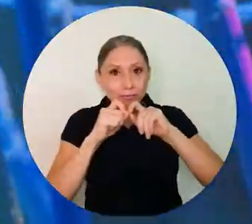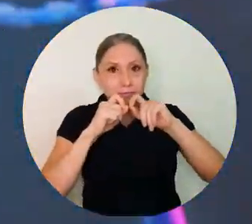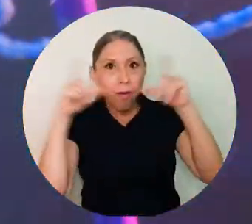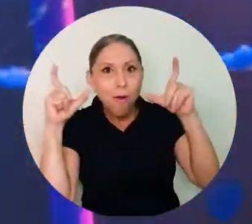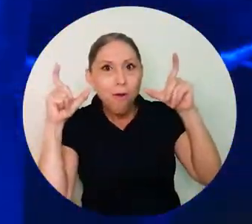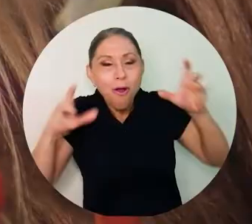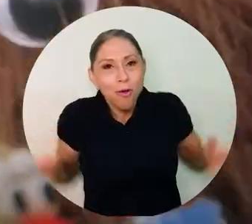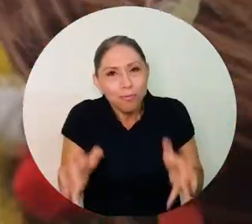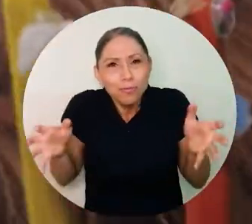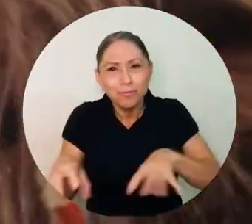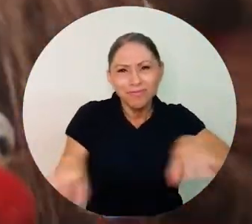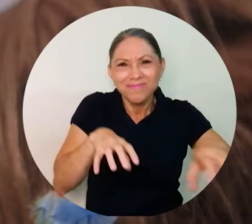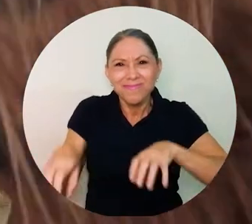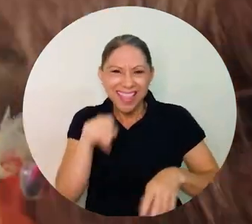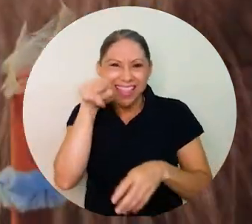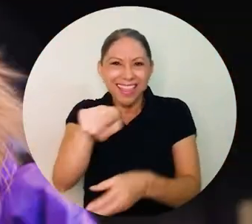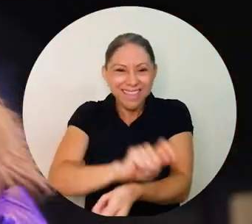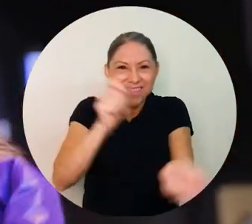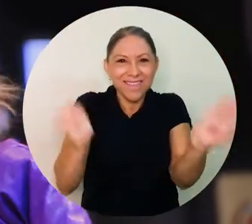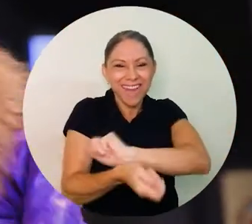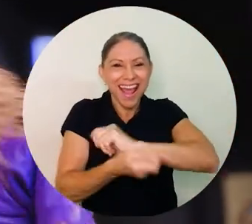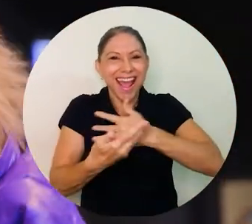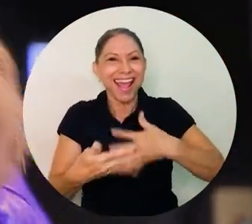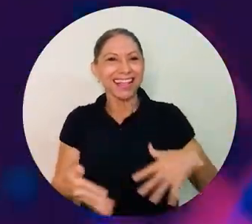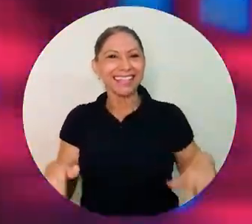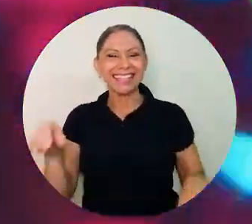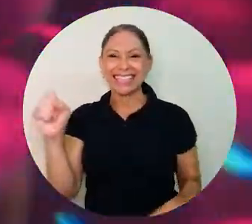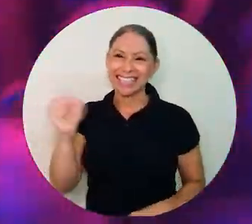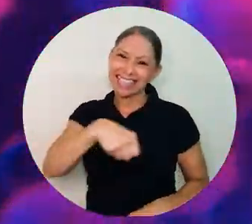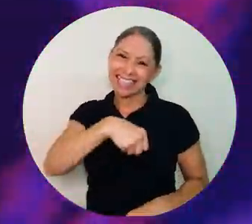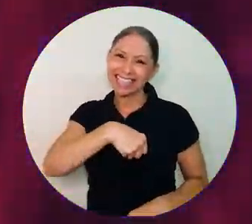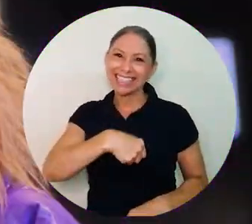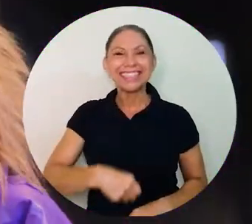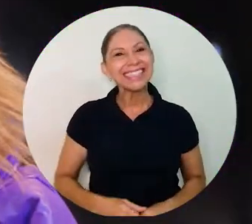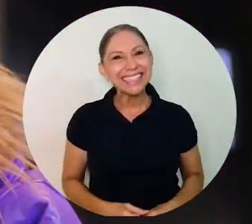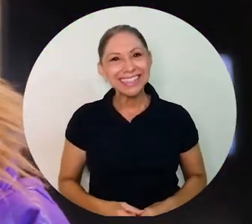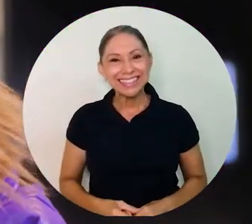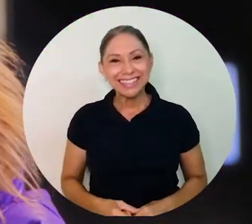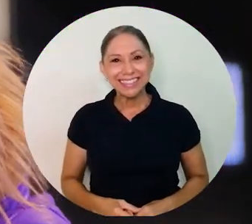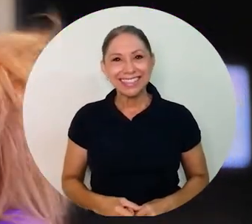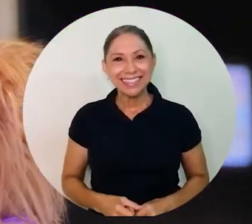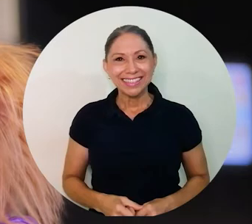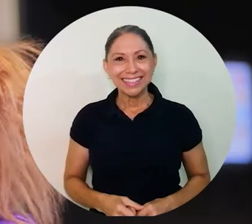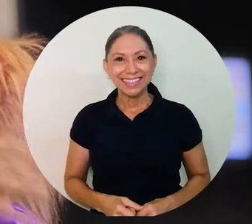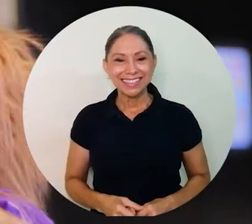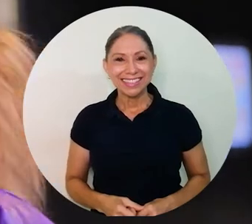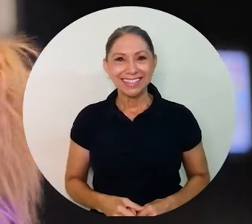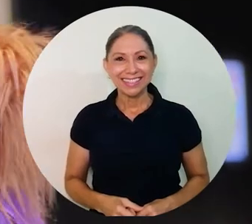Asombra, provoca, es dinámico y te transforma. ¡Oh, sí! Hora de volver a